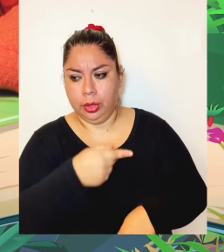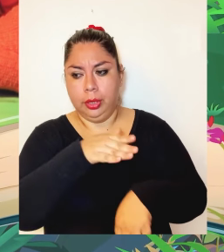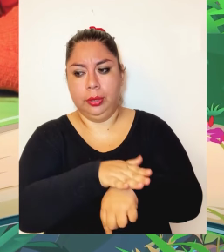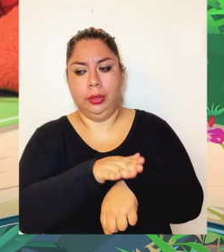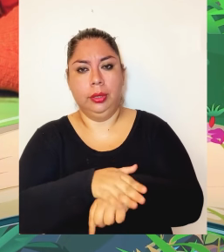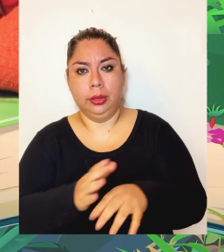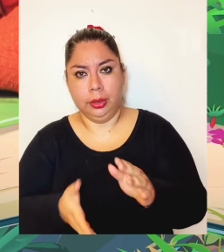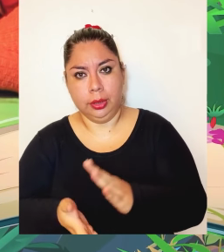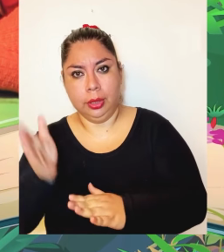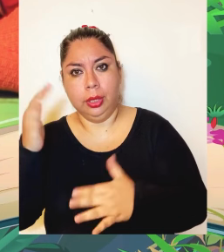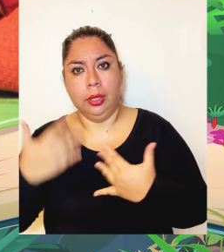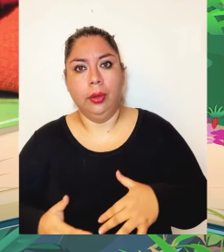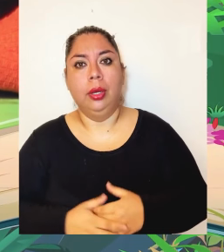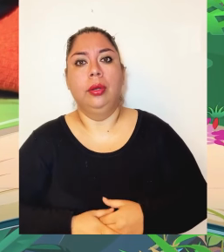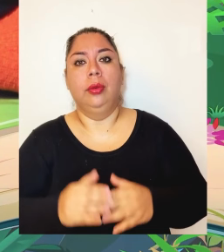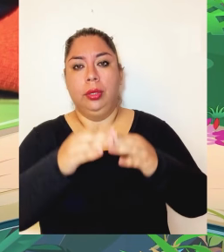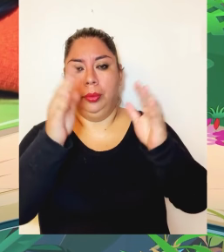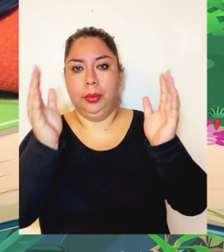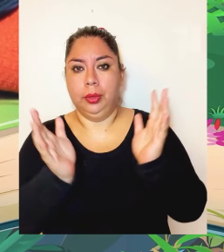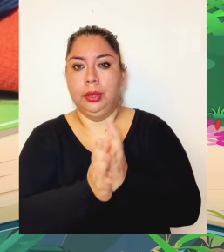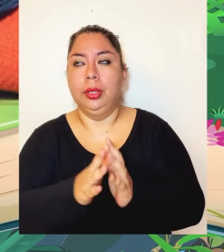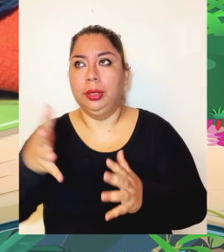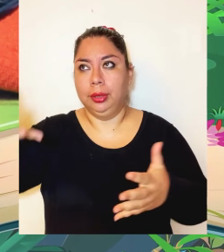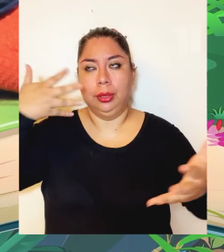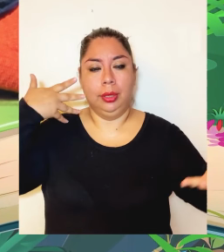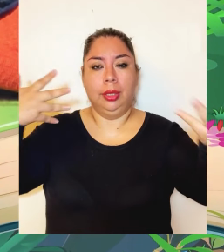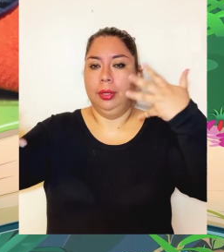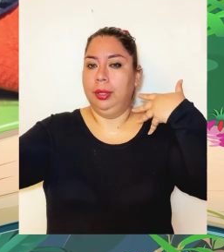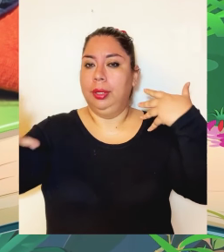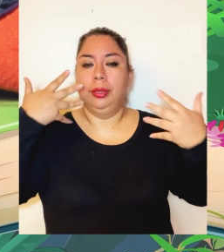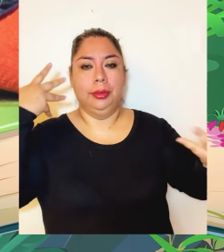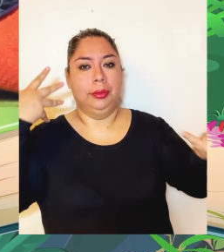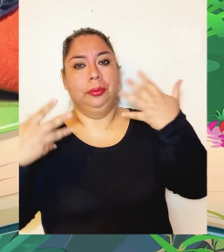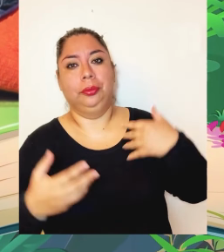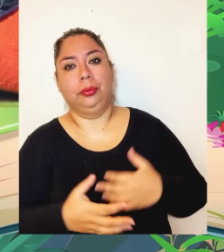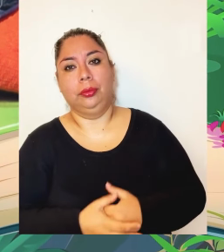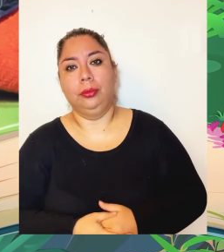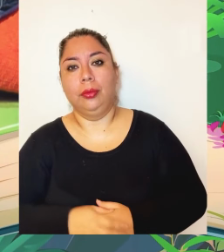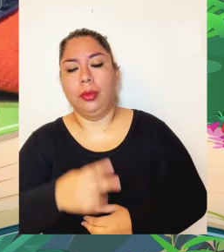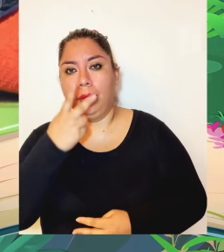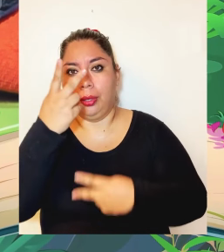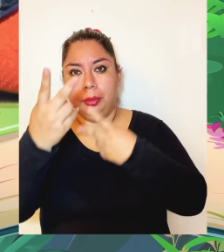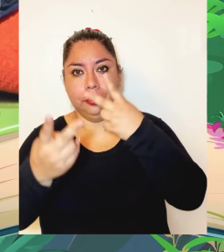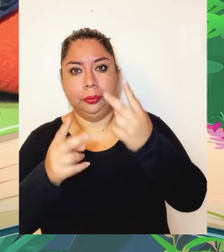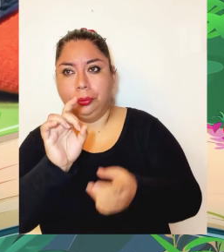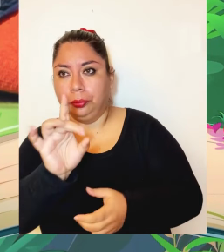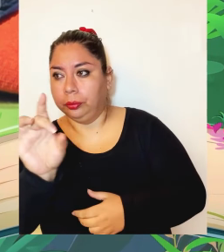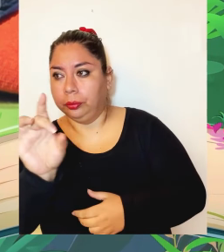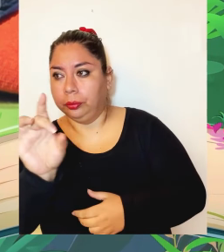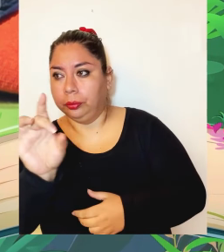Zapachese. Paiguna que yo observa un pueblo empuja. Se va a huyangota, monaita, la procurar con